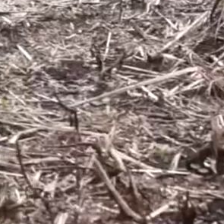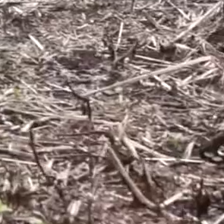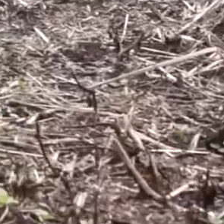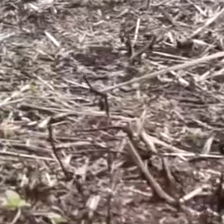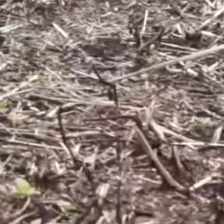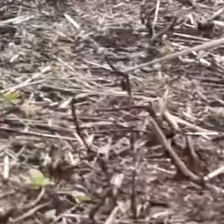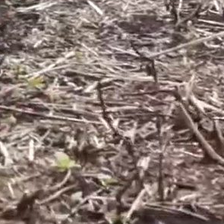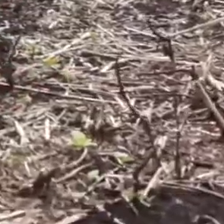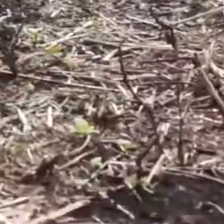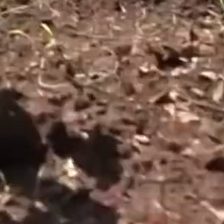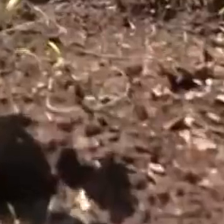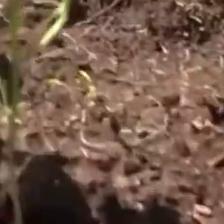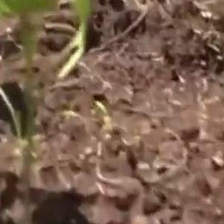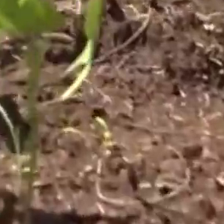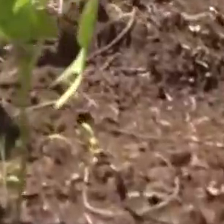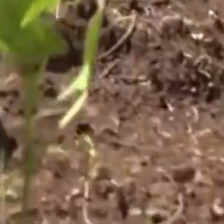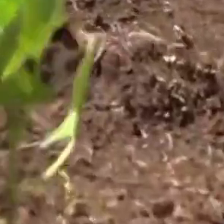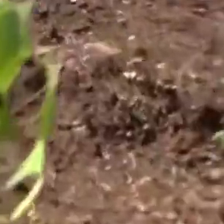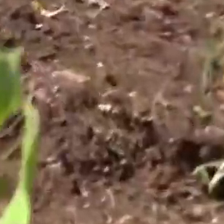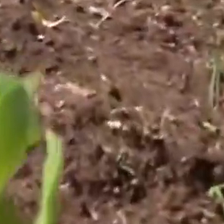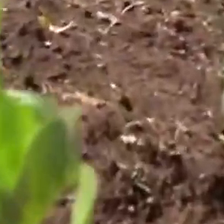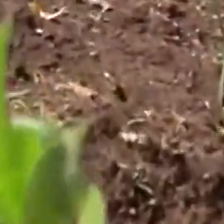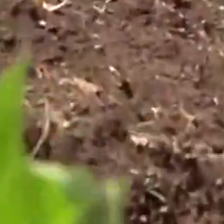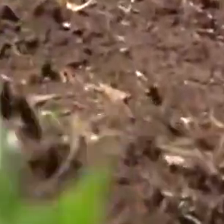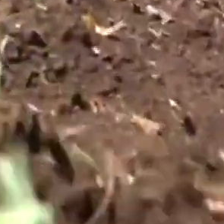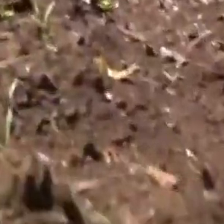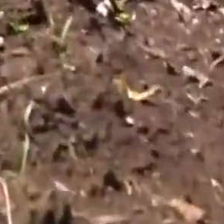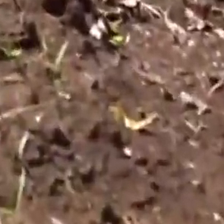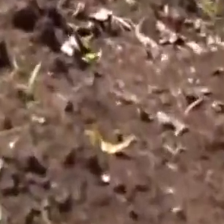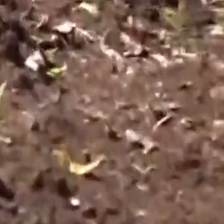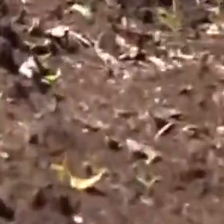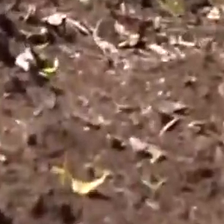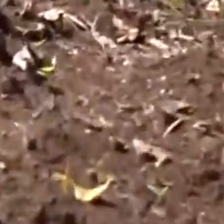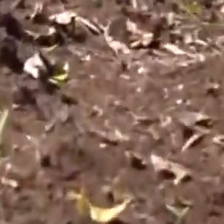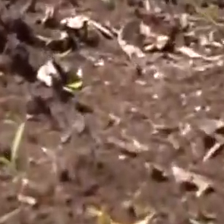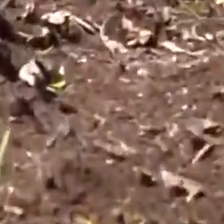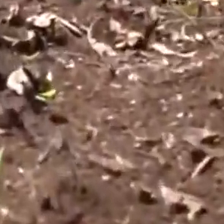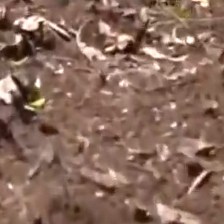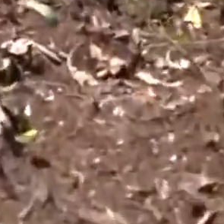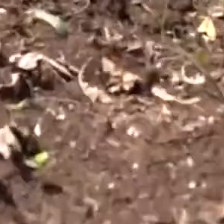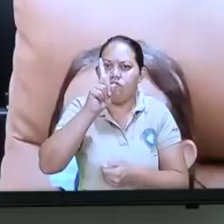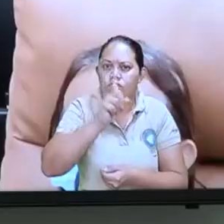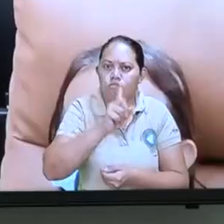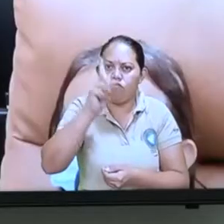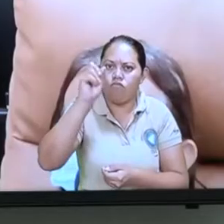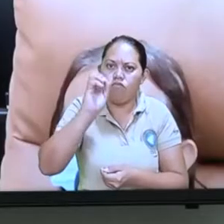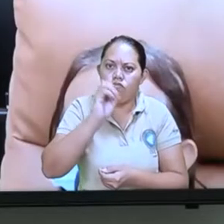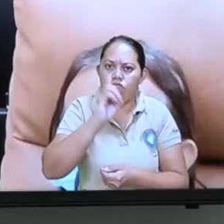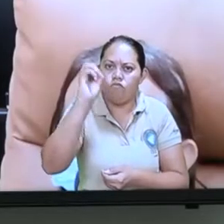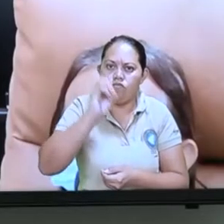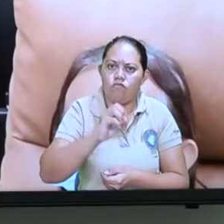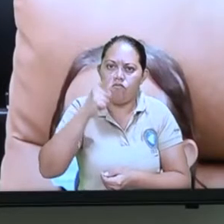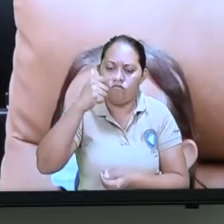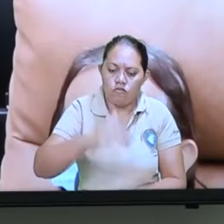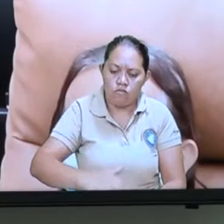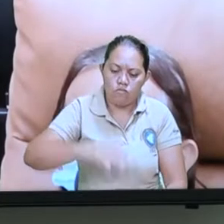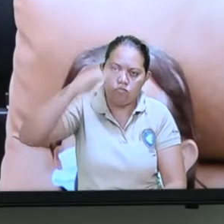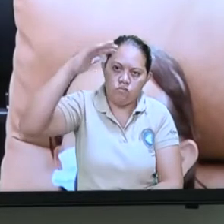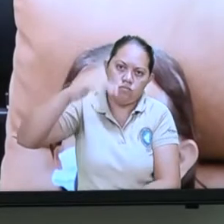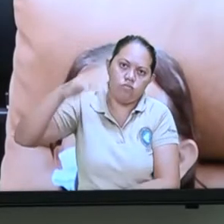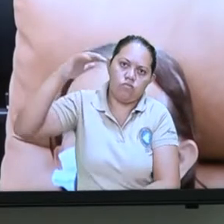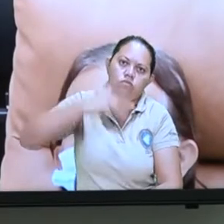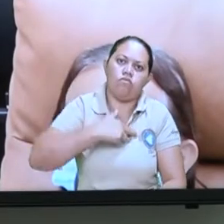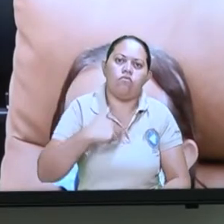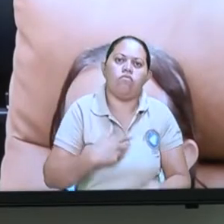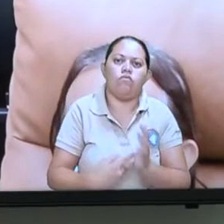de frijoles. Estamos teniendo una cosecha de apante del 1.7 millones de quintales.